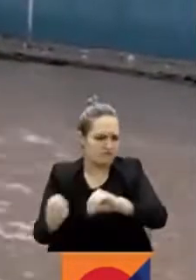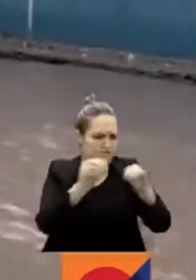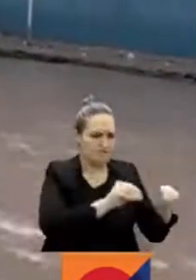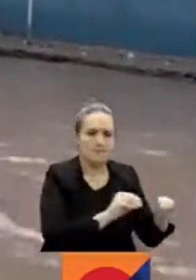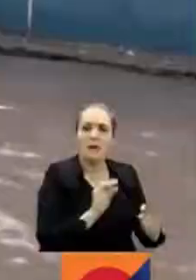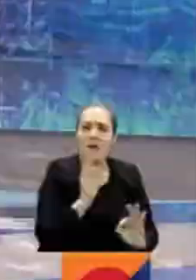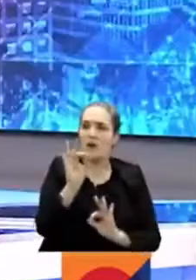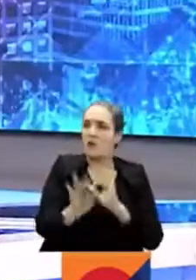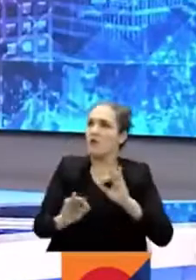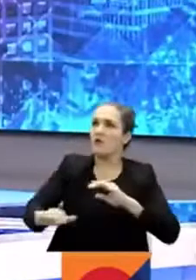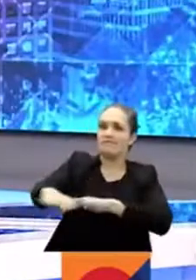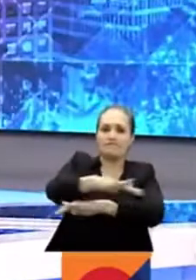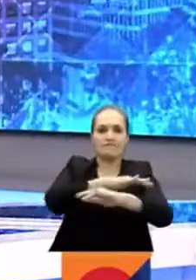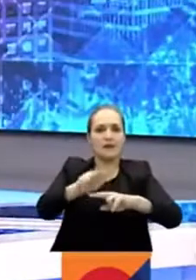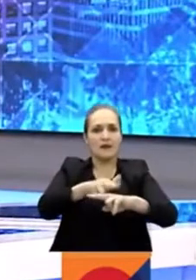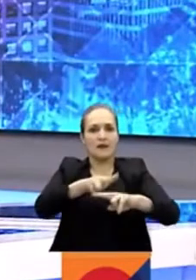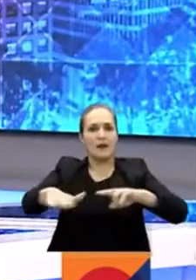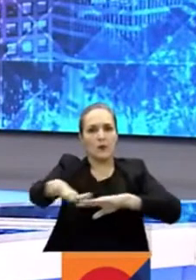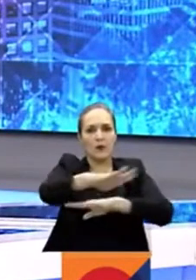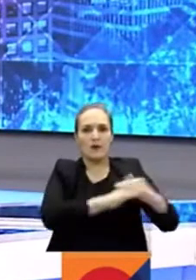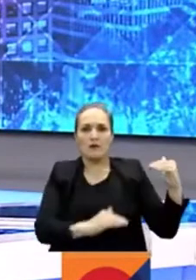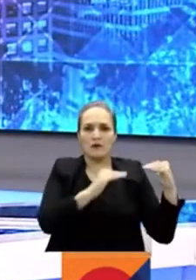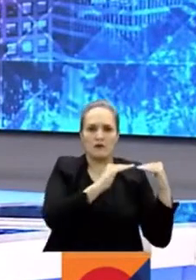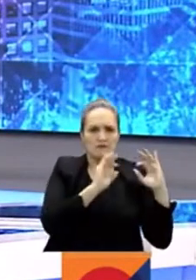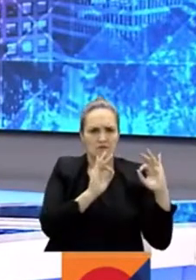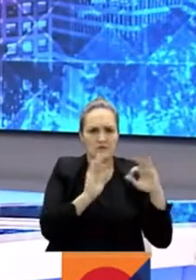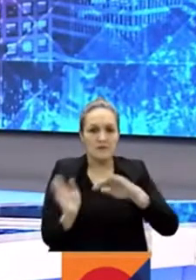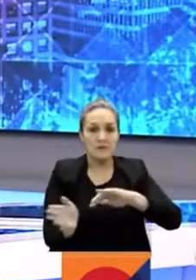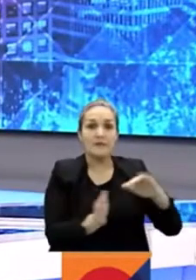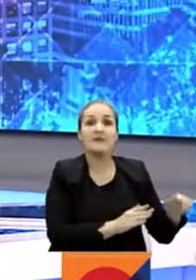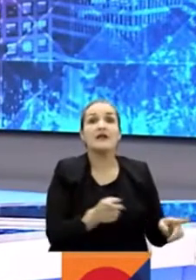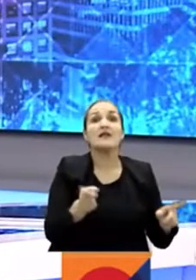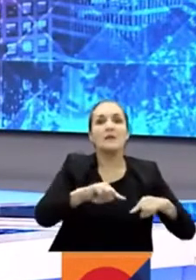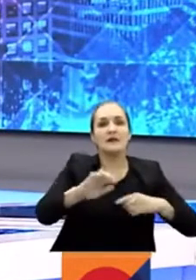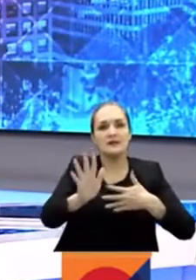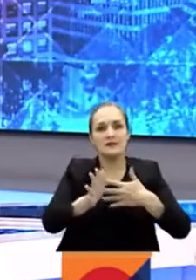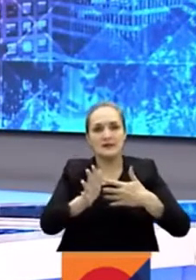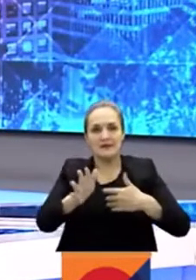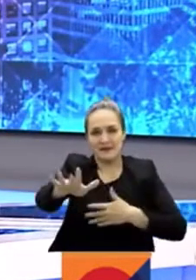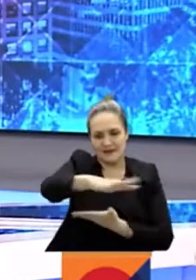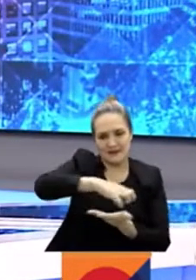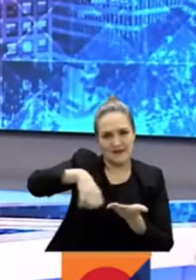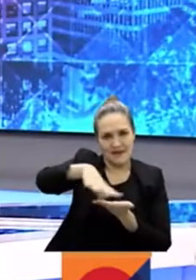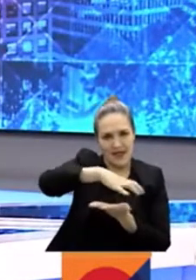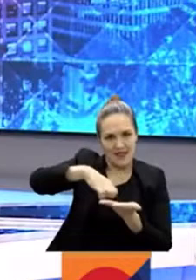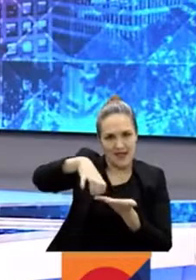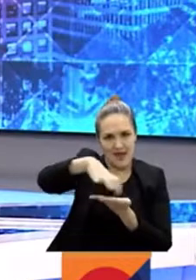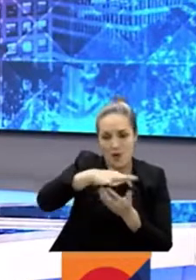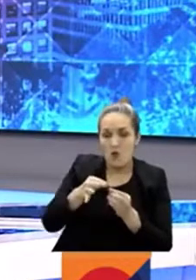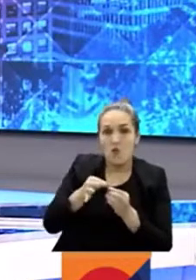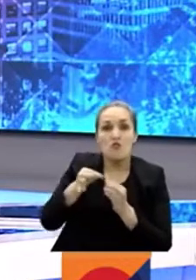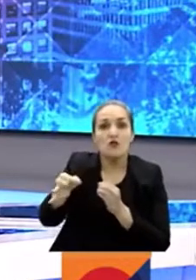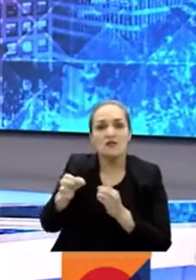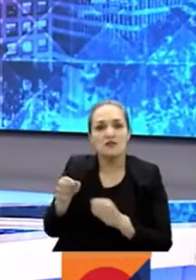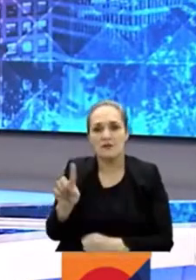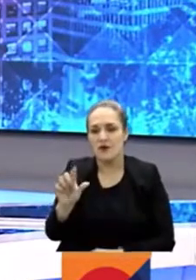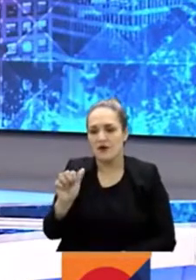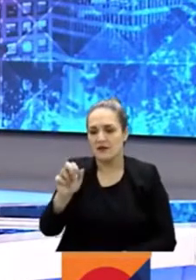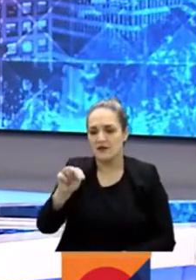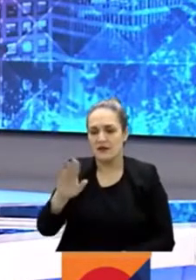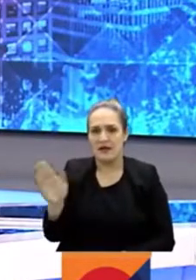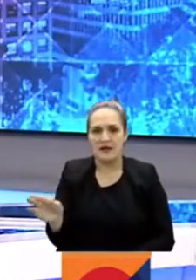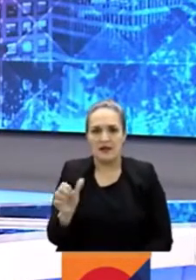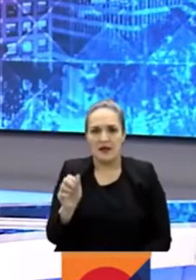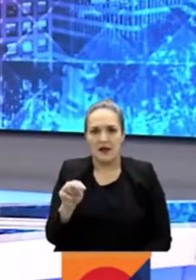e igualitario. Y es que el rigor de las lluvias también llegó a San Andrés, Santander. La quebrada La Llorona se desbordó. 4